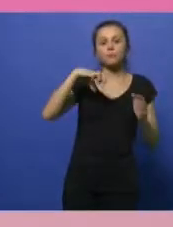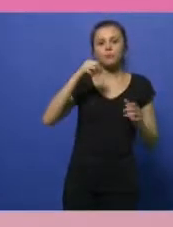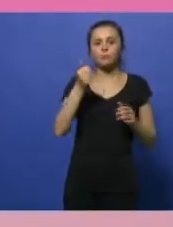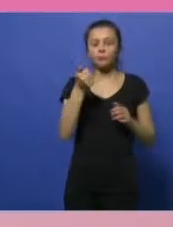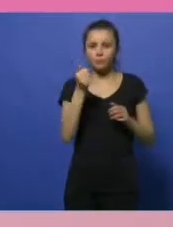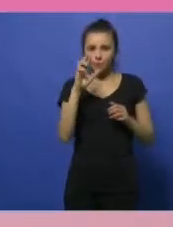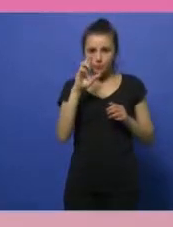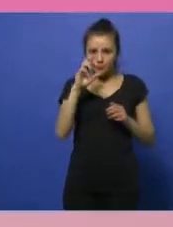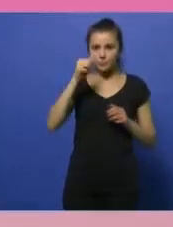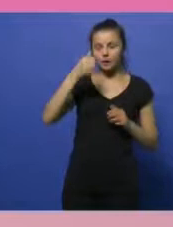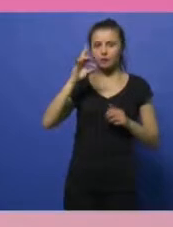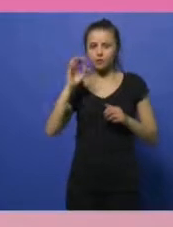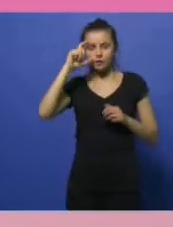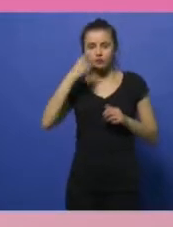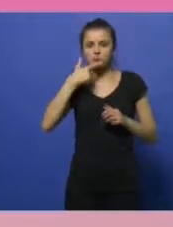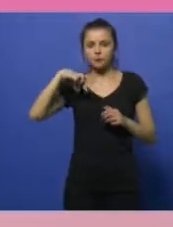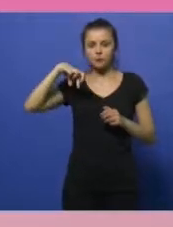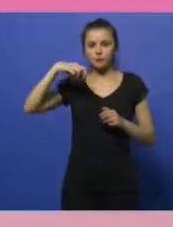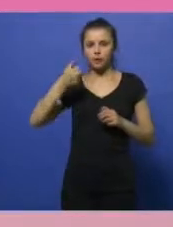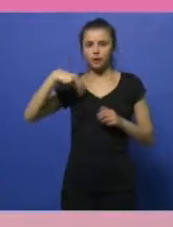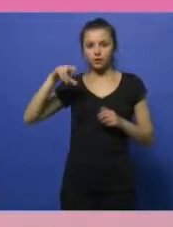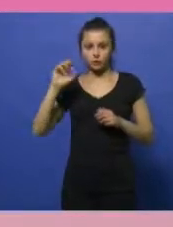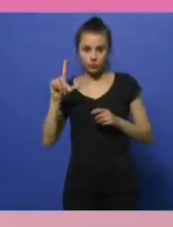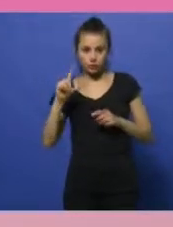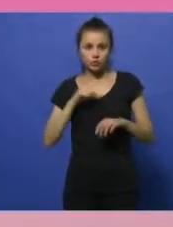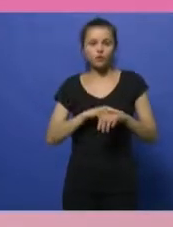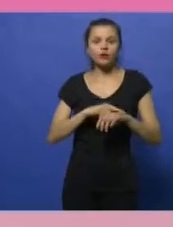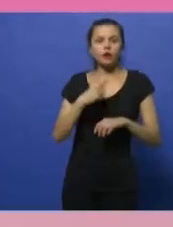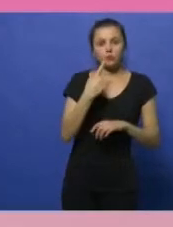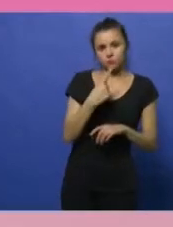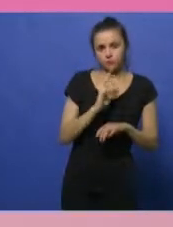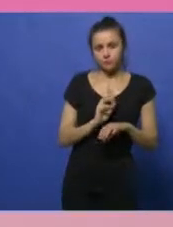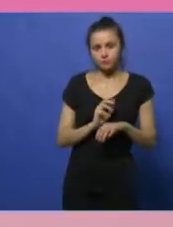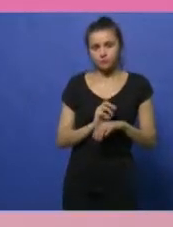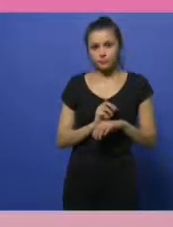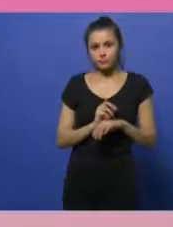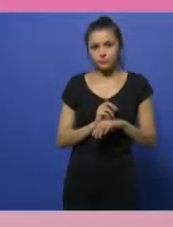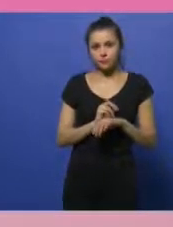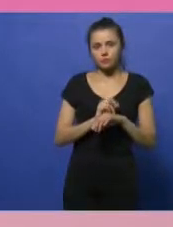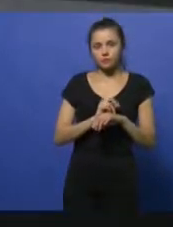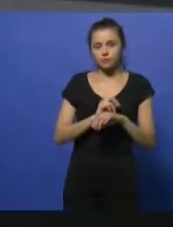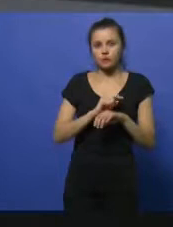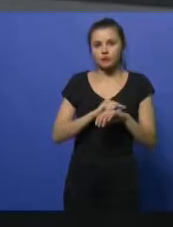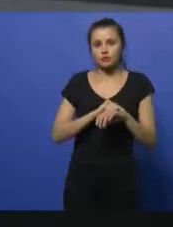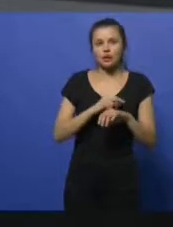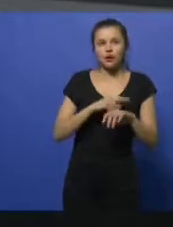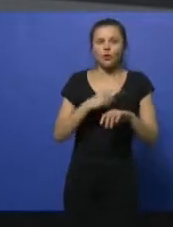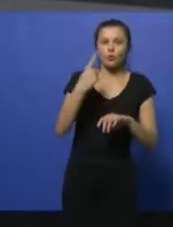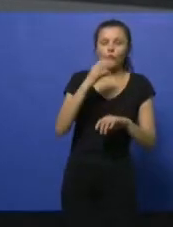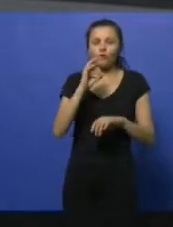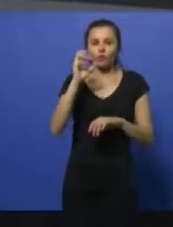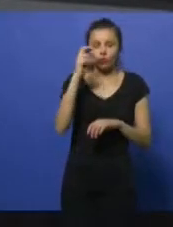empezar a largar. Y bueno, después tenemos la idea pasando más de medianoche, cerca de la 1 o 2 de la mañana,